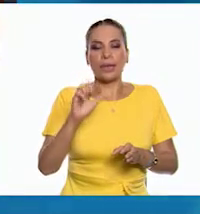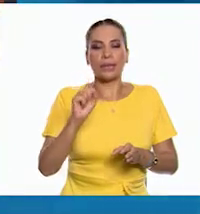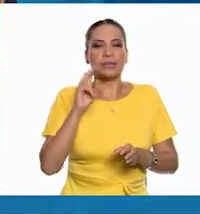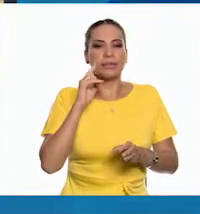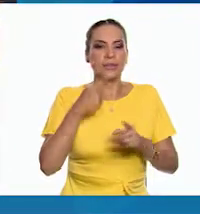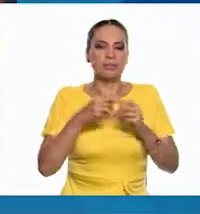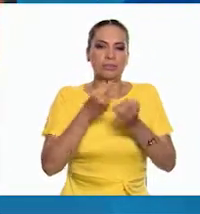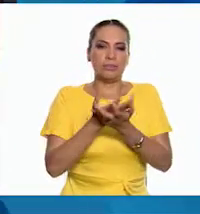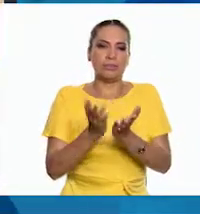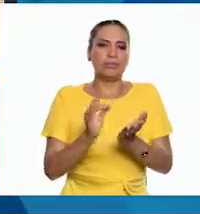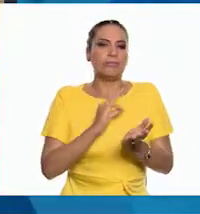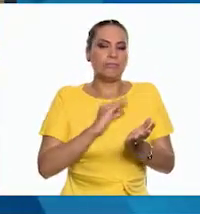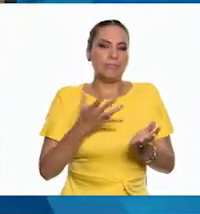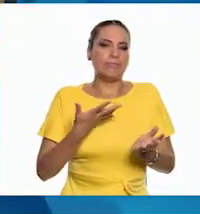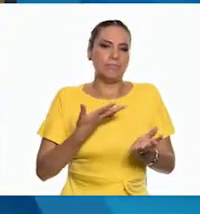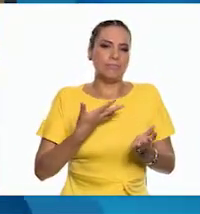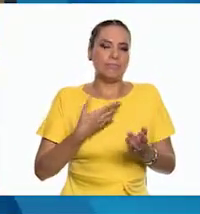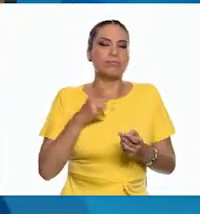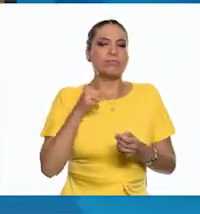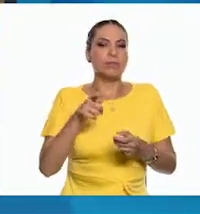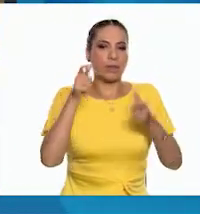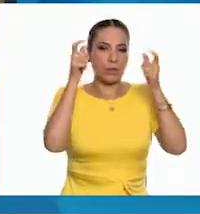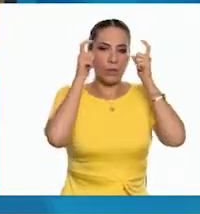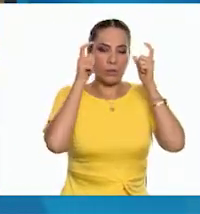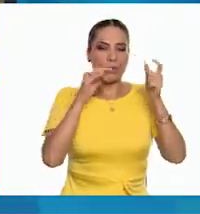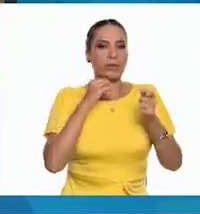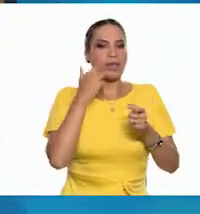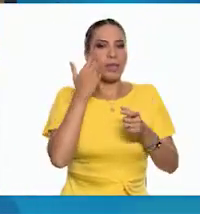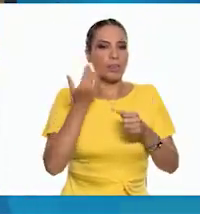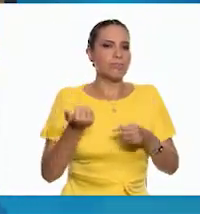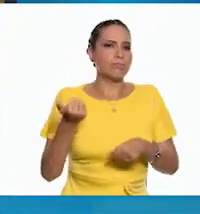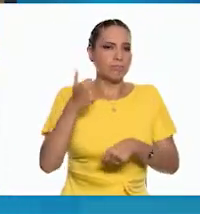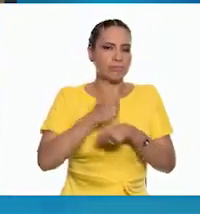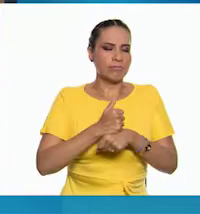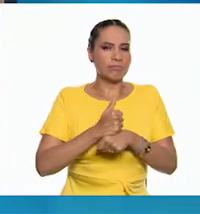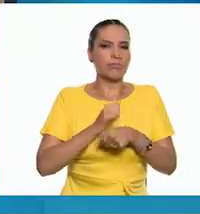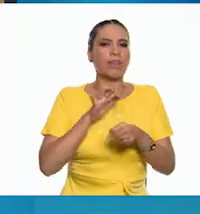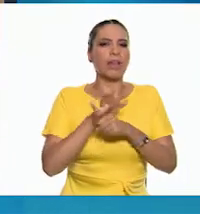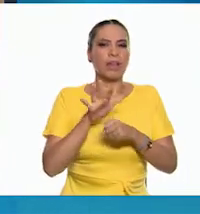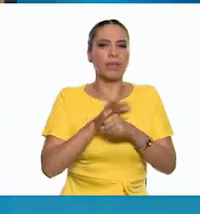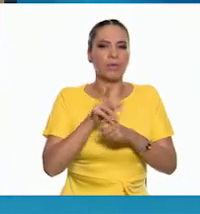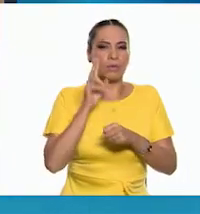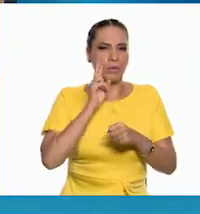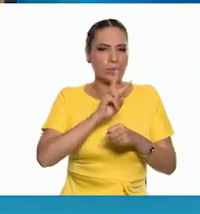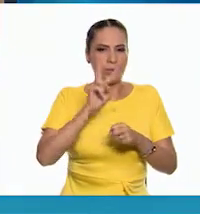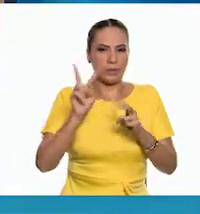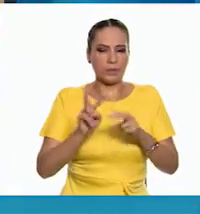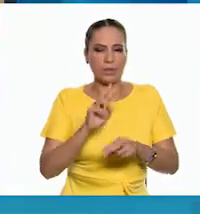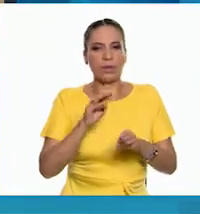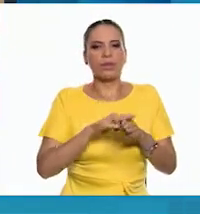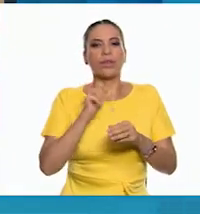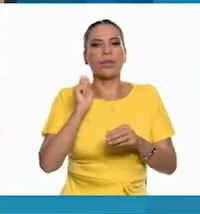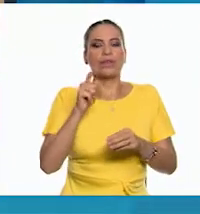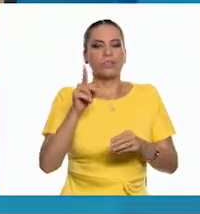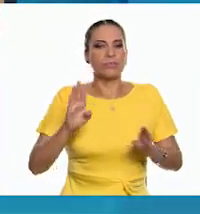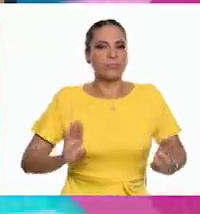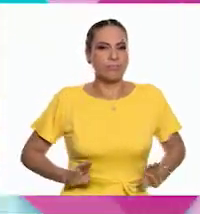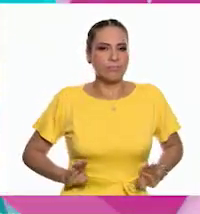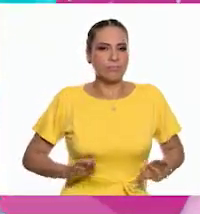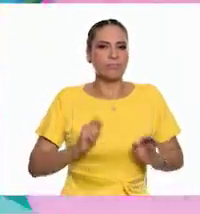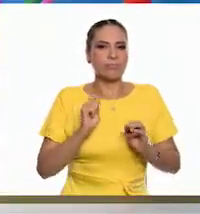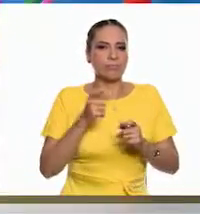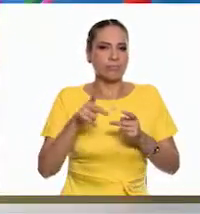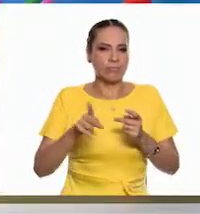amplio abanico de posibilidades donde la corona intentaba imponer incluso una visión moral sobre la conducta y la